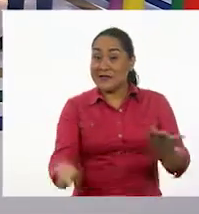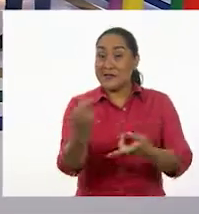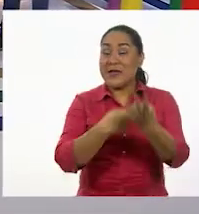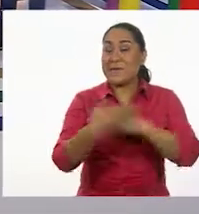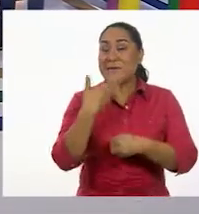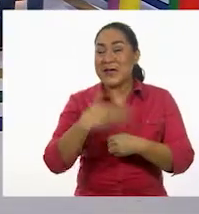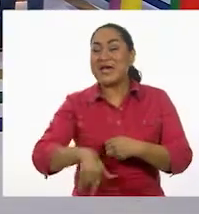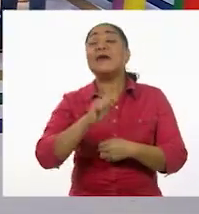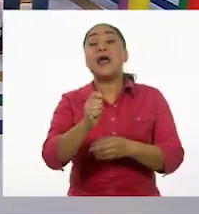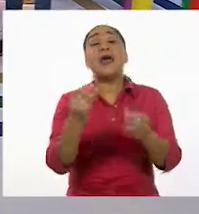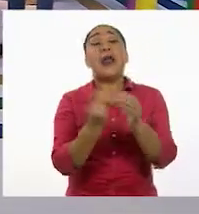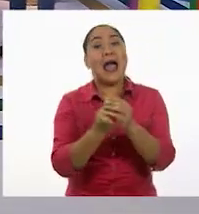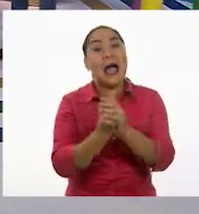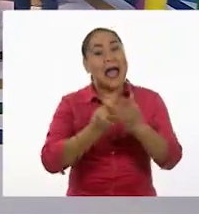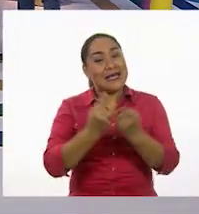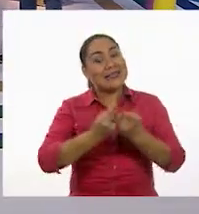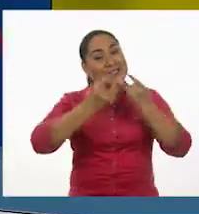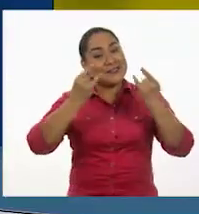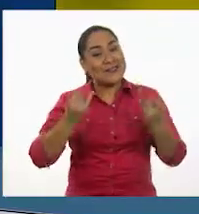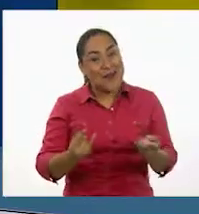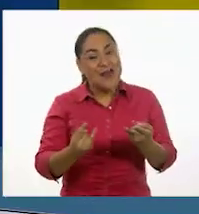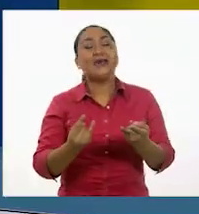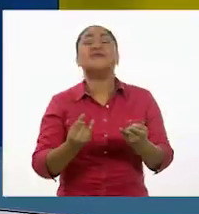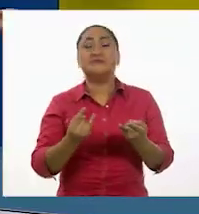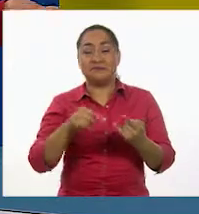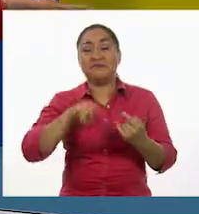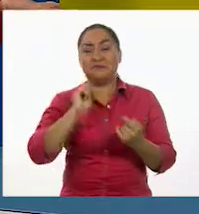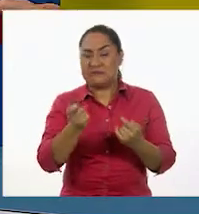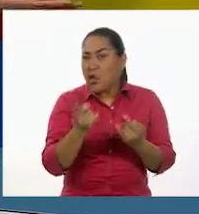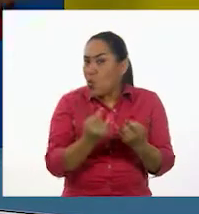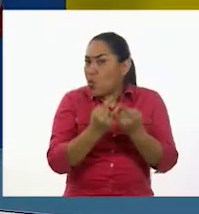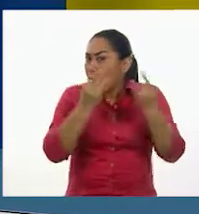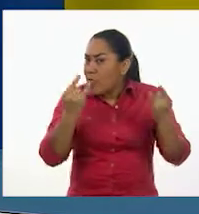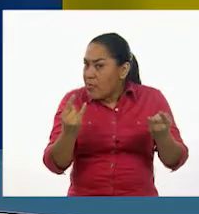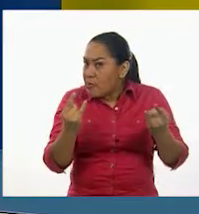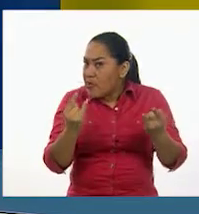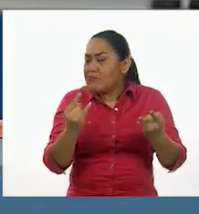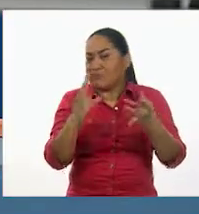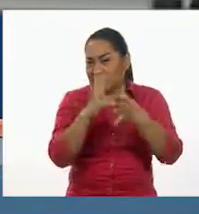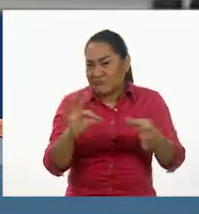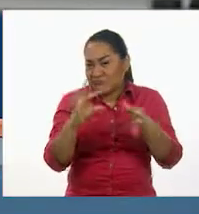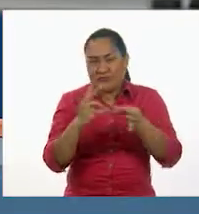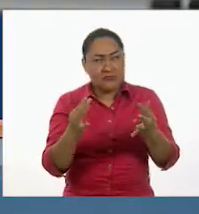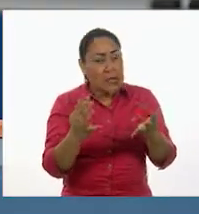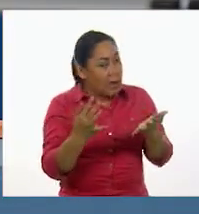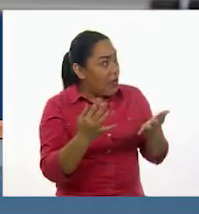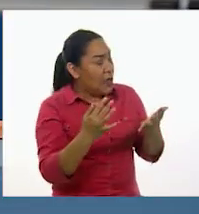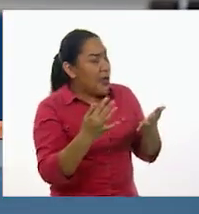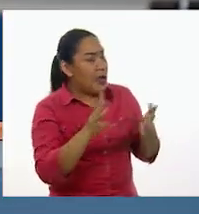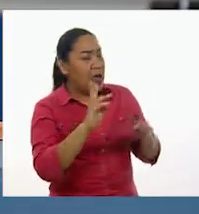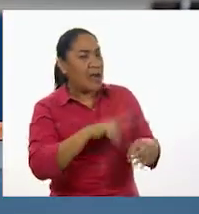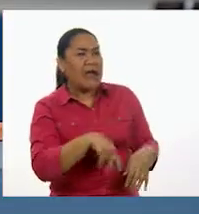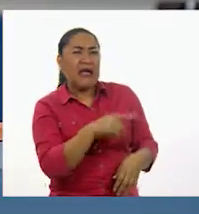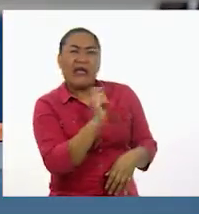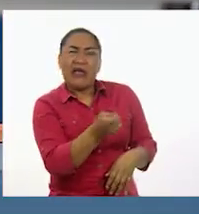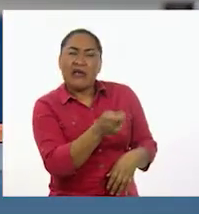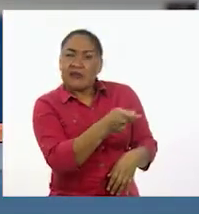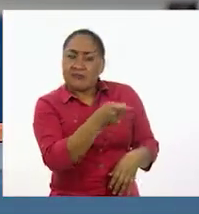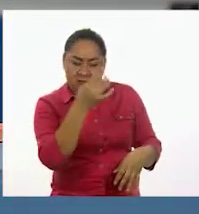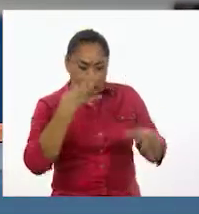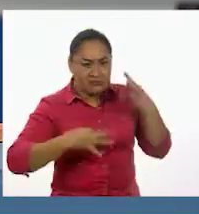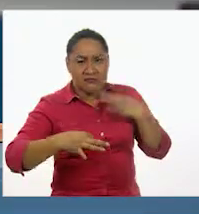Bienvenidos a esta, su clase de historia, en la modalidad Cuéntame la historia. ¡Wow! ¿Qué es eso, maestra? ¿Por qué viene